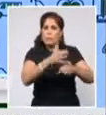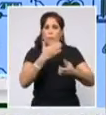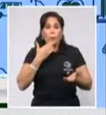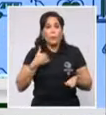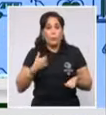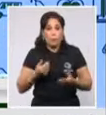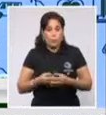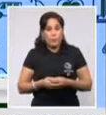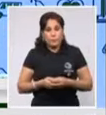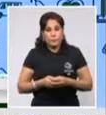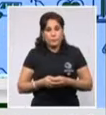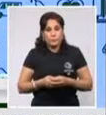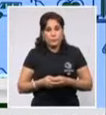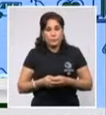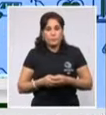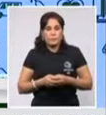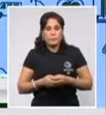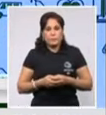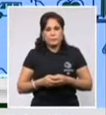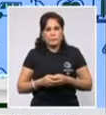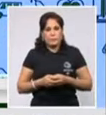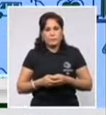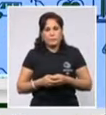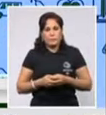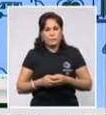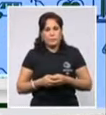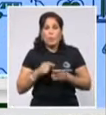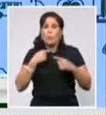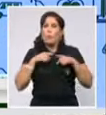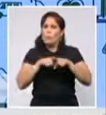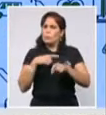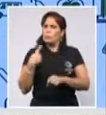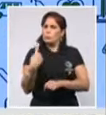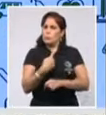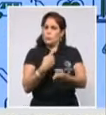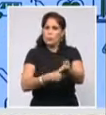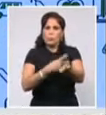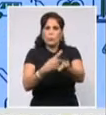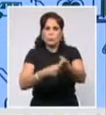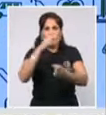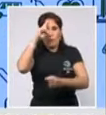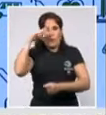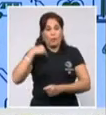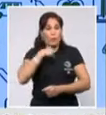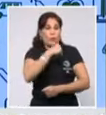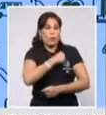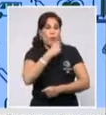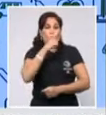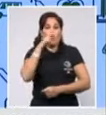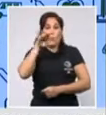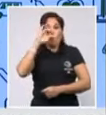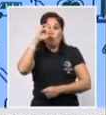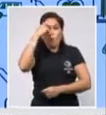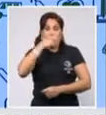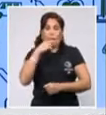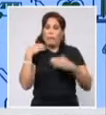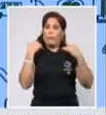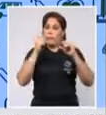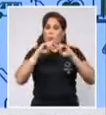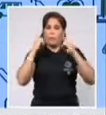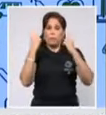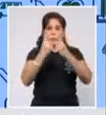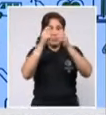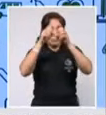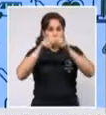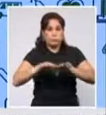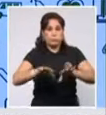del país frente a la COVID-19. Nos acompaña, como ya es habitual, el doctor Francisco Durán García, director nacional de